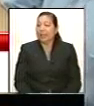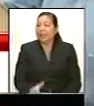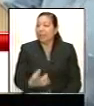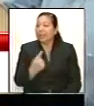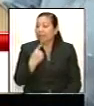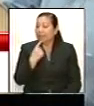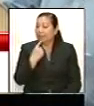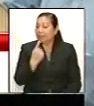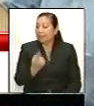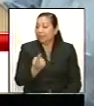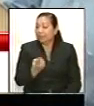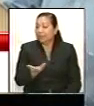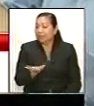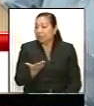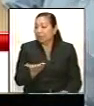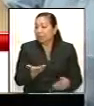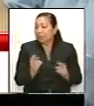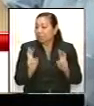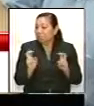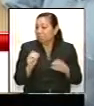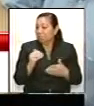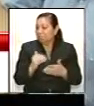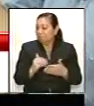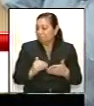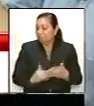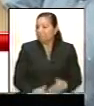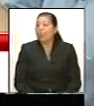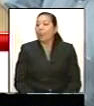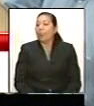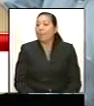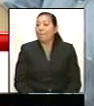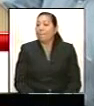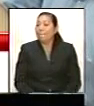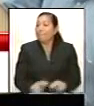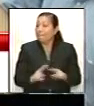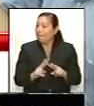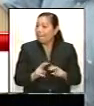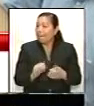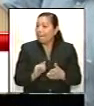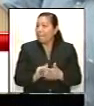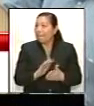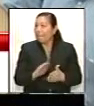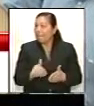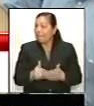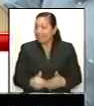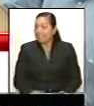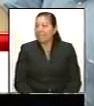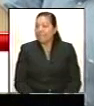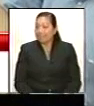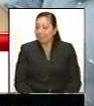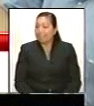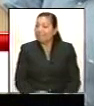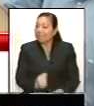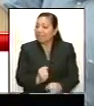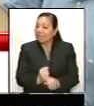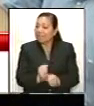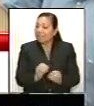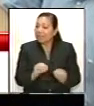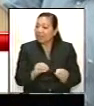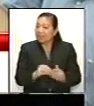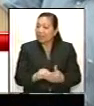hacer referencia a algunos de los puntos que se han mencionado en la investigación, que creo que también es oportuno felicitar por el trabajo que se ha